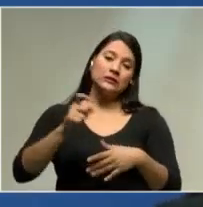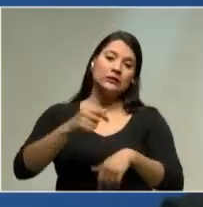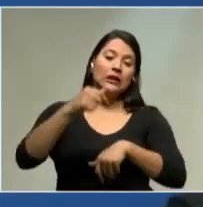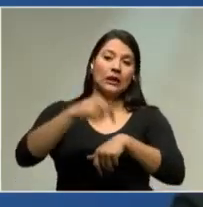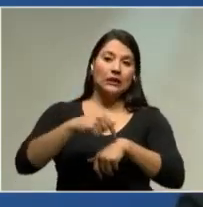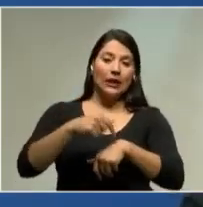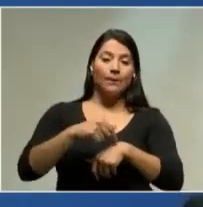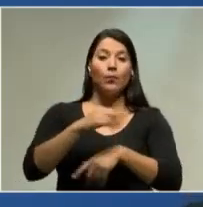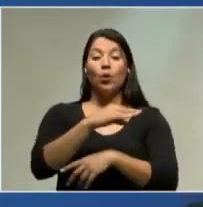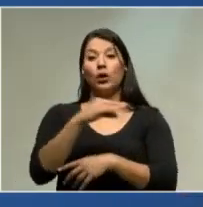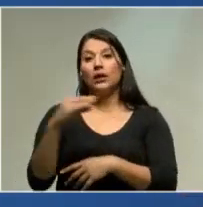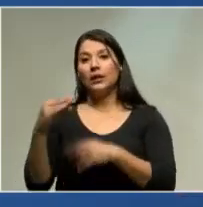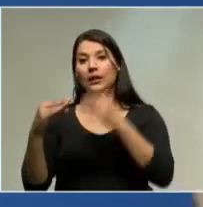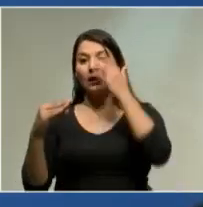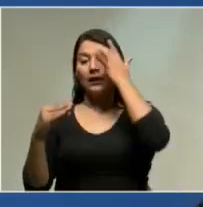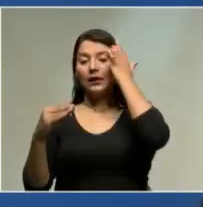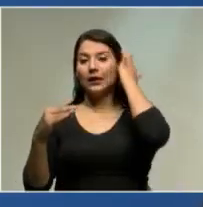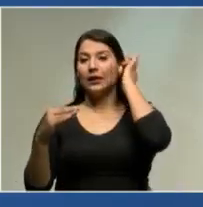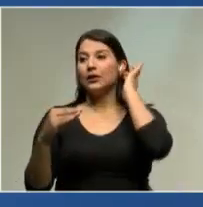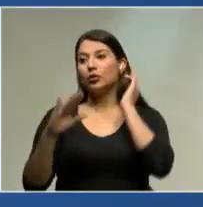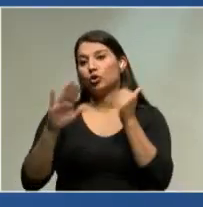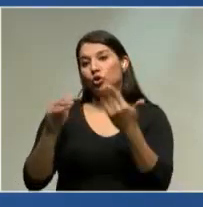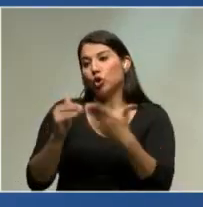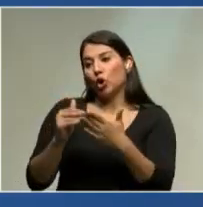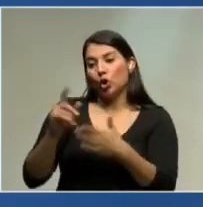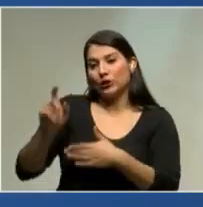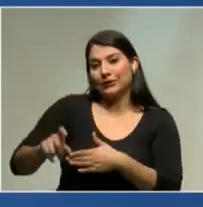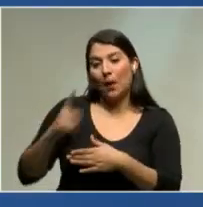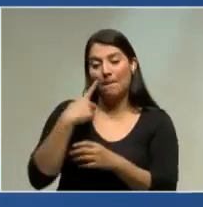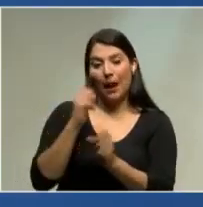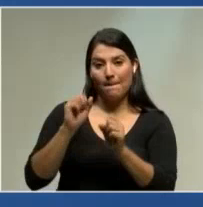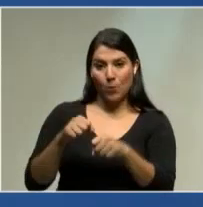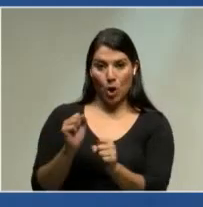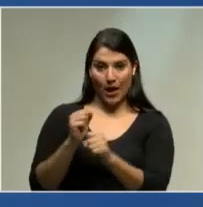y la inconveniencia en la construcción de algunas de estas obras,